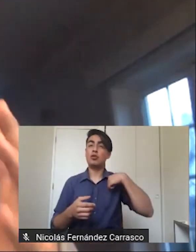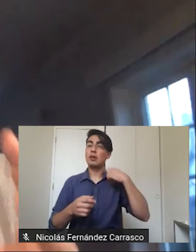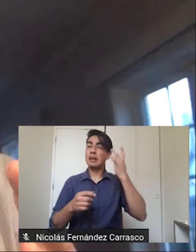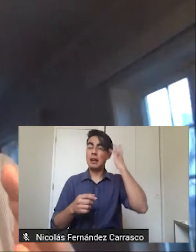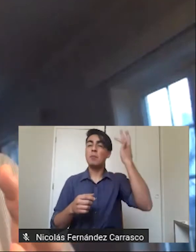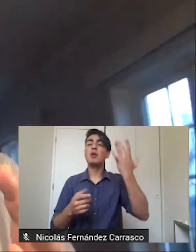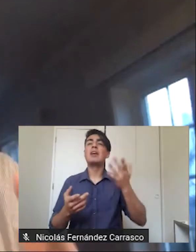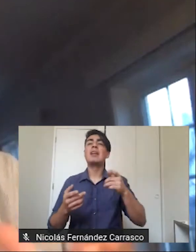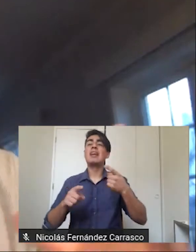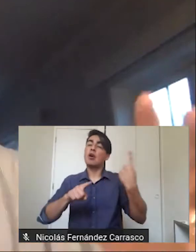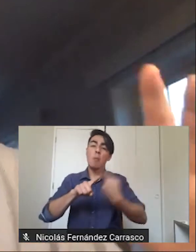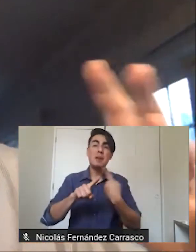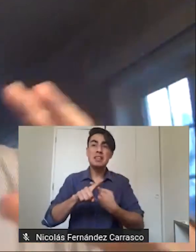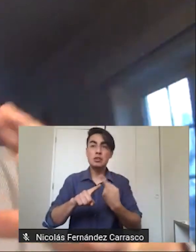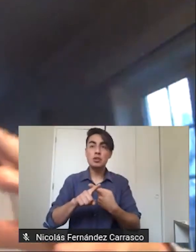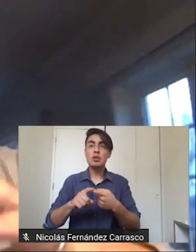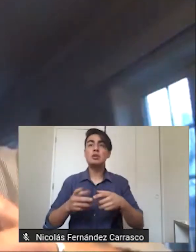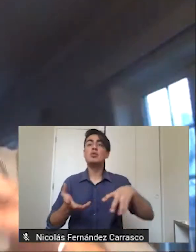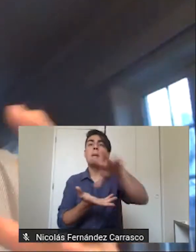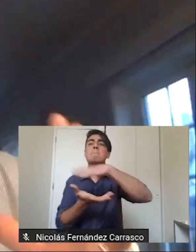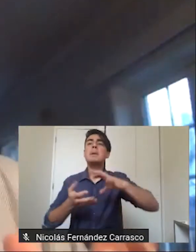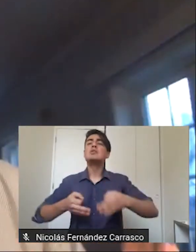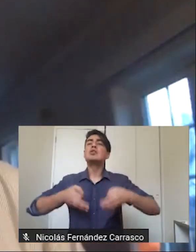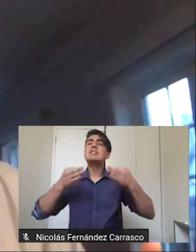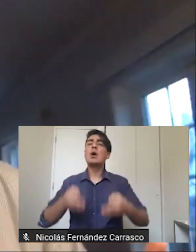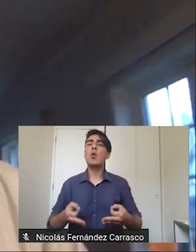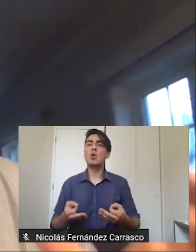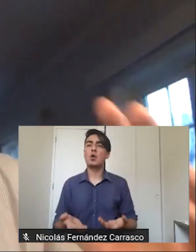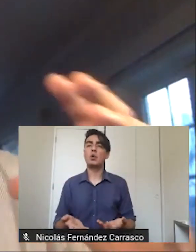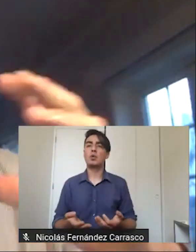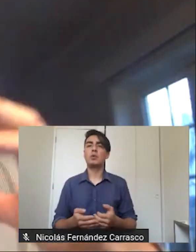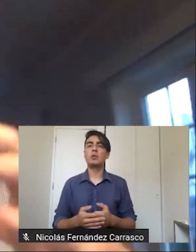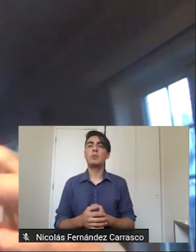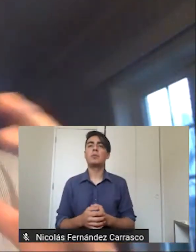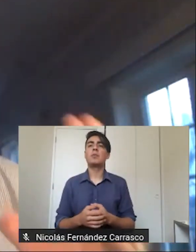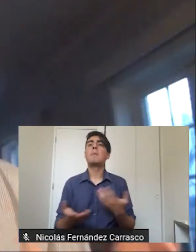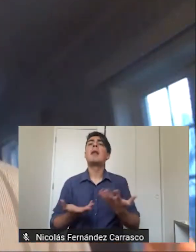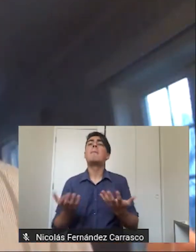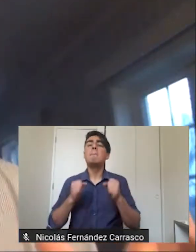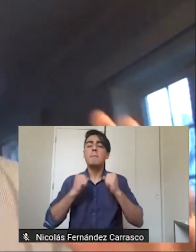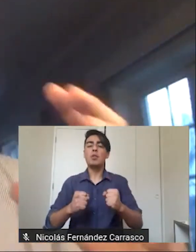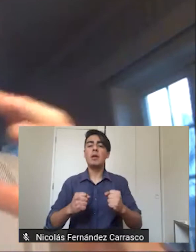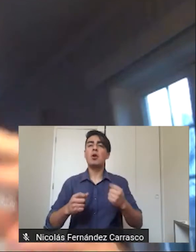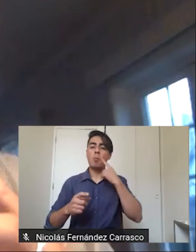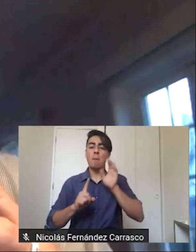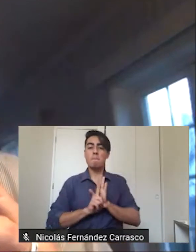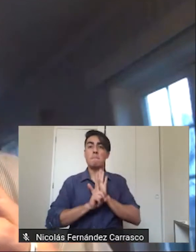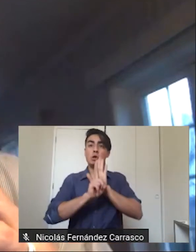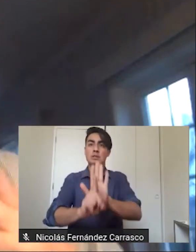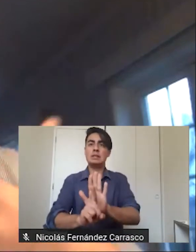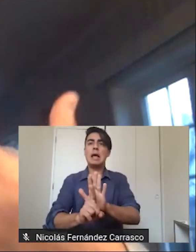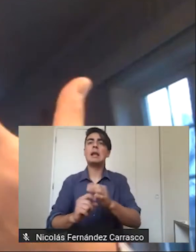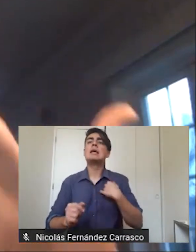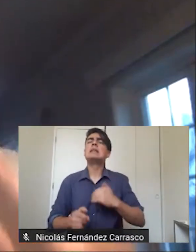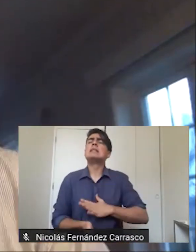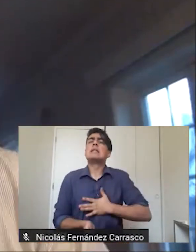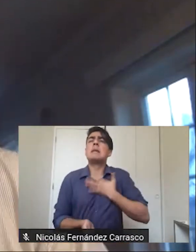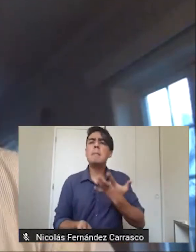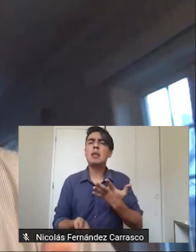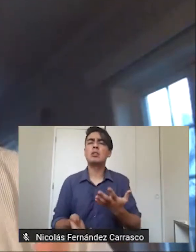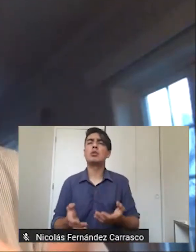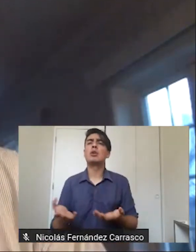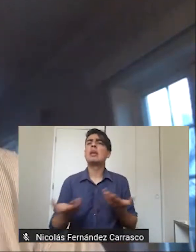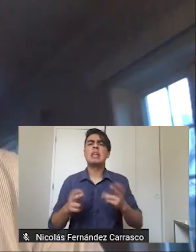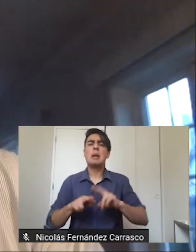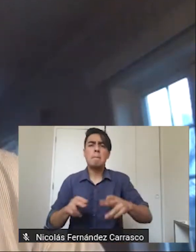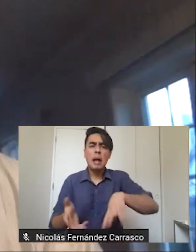espacio seguro para traer las necesidades, para traer los sentimientos, para traer los hechos y exponerlos